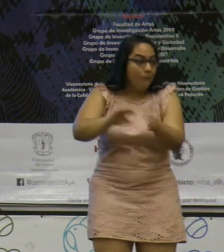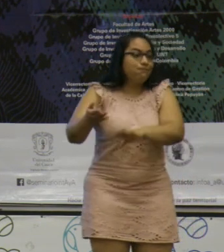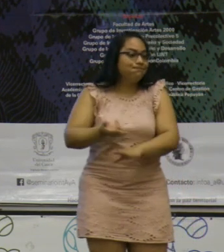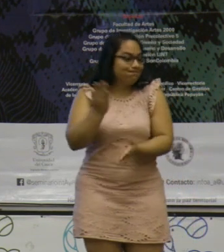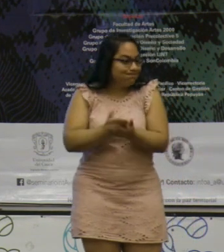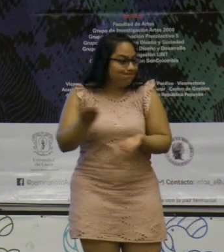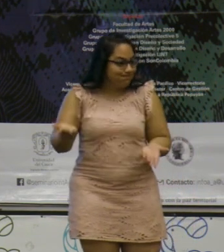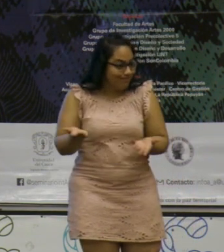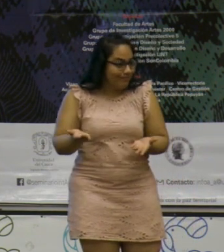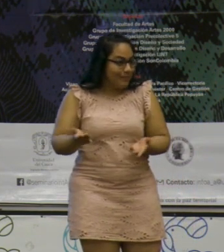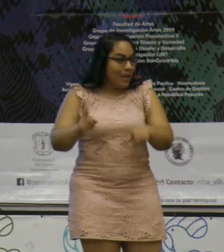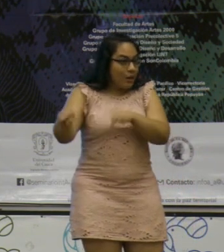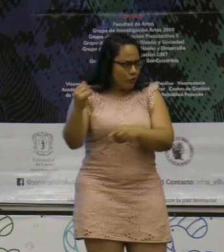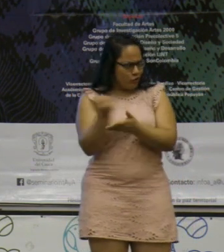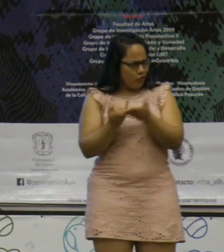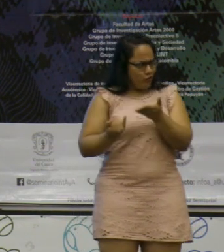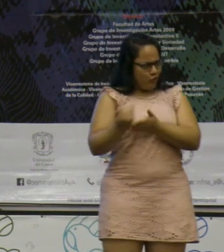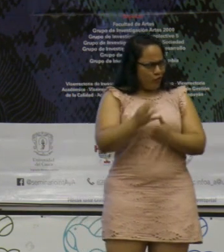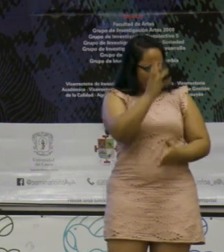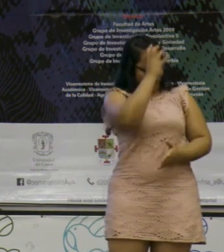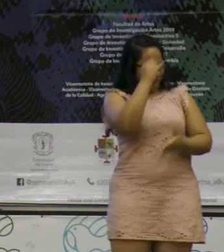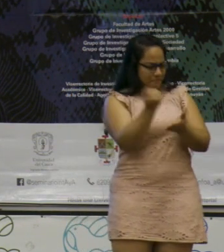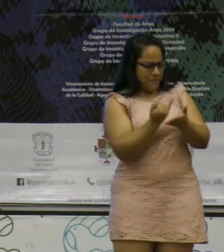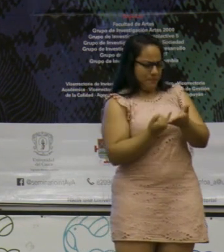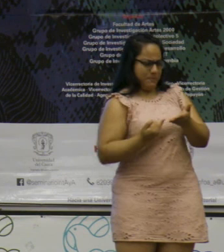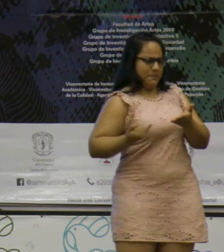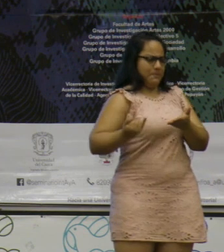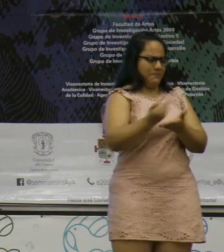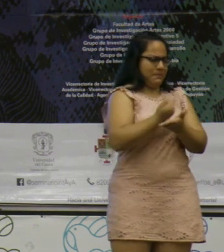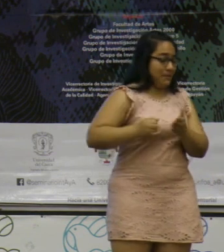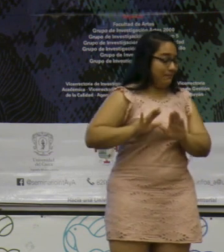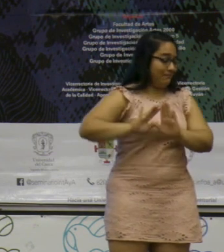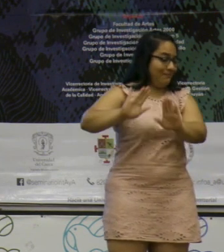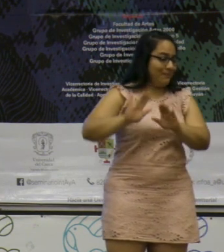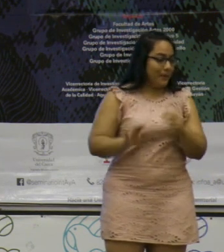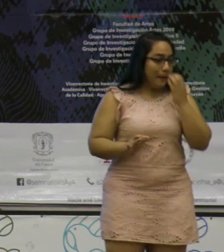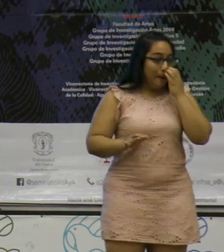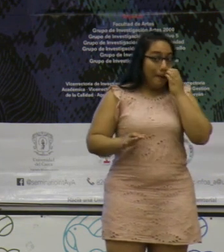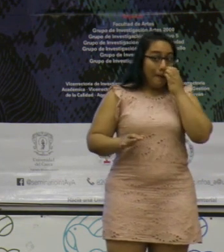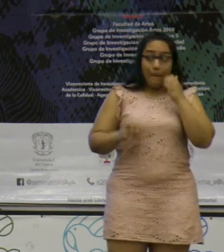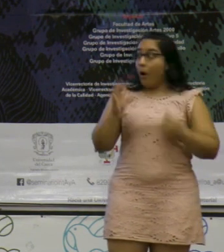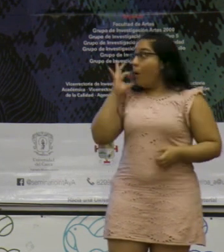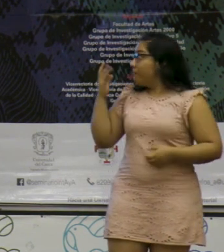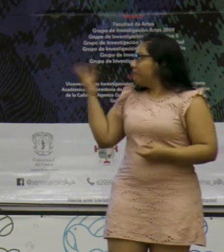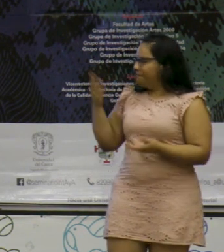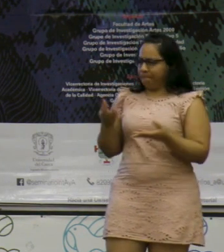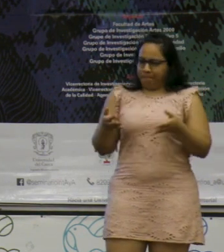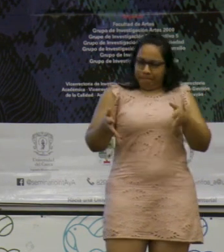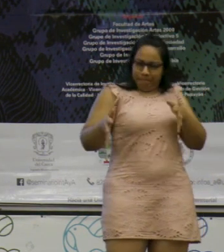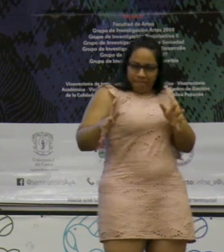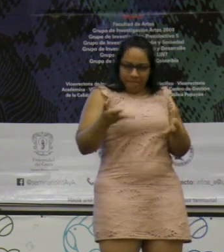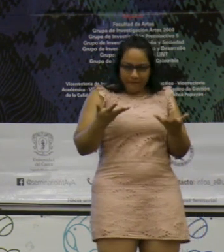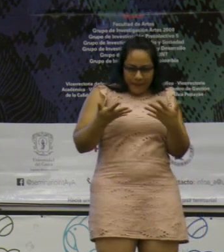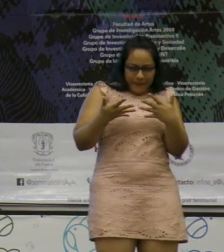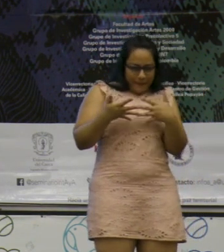dijeron, son bien perros los ilustradores. Él le tocó matizar un poco la cosa. Él se